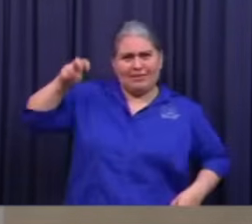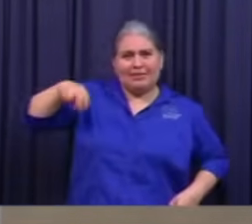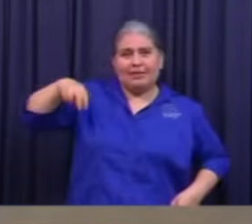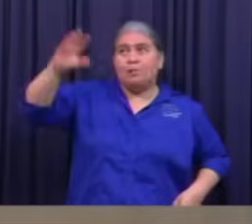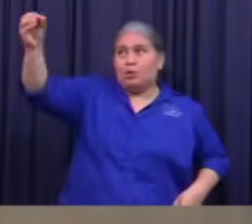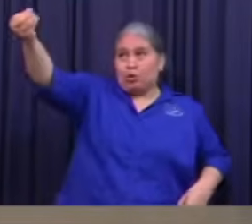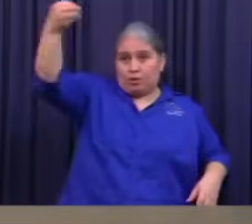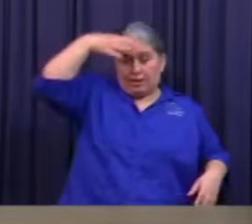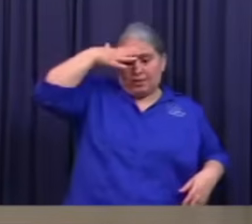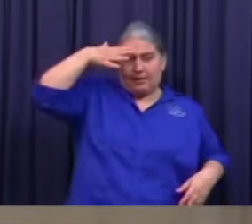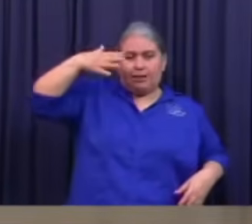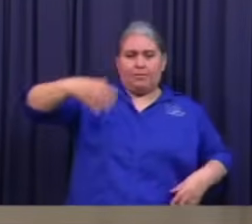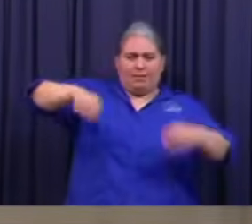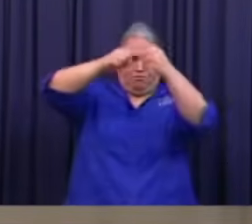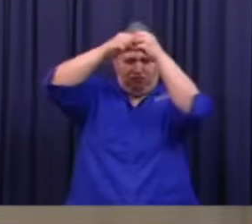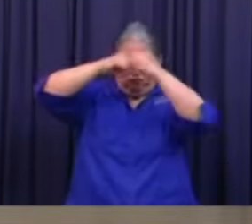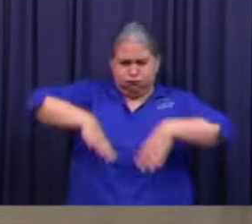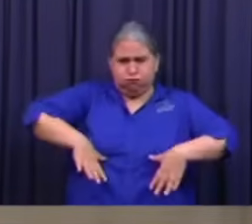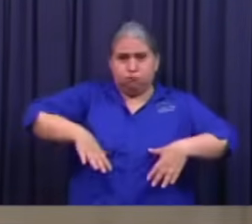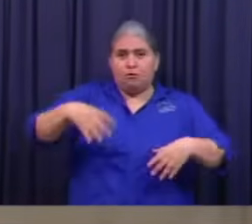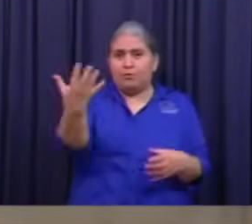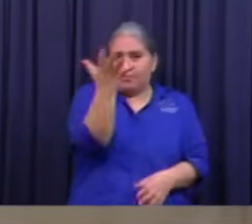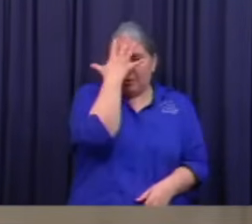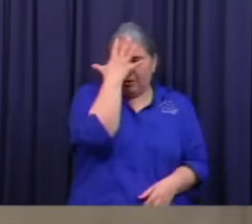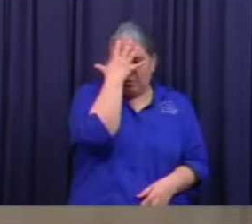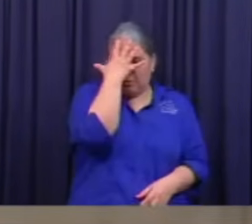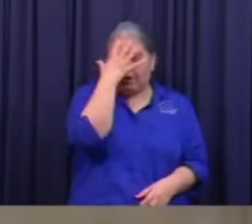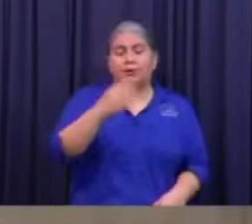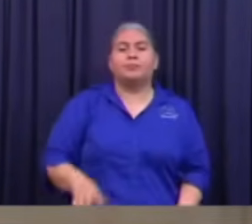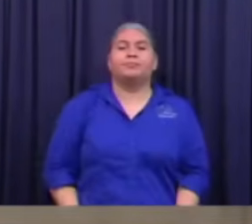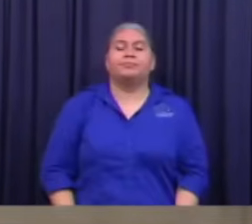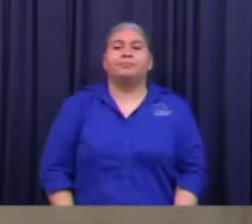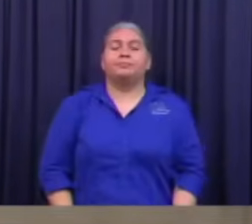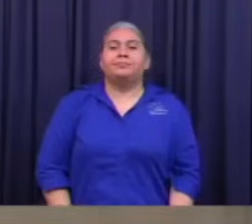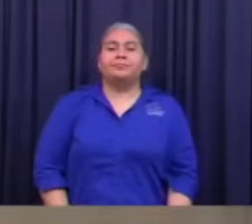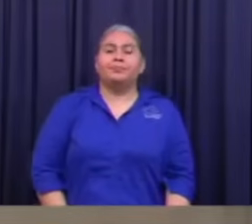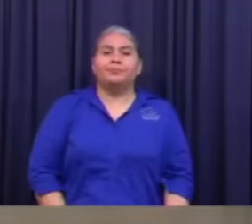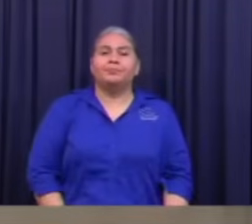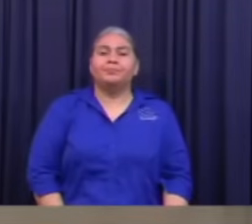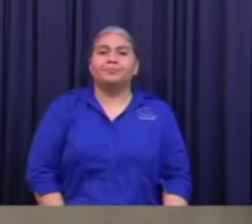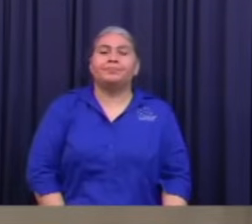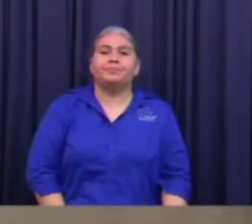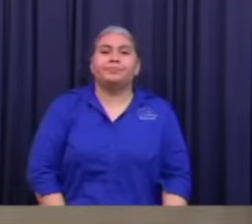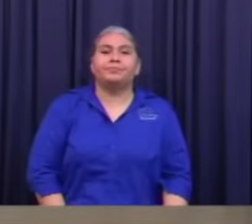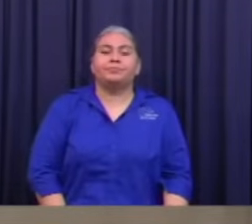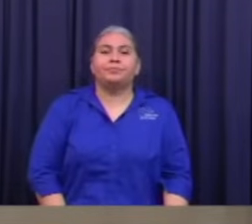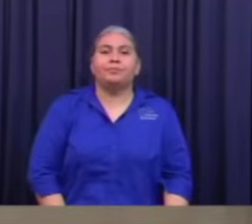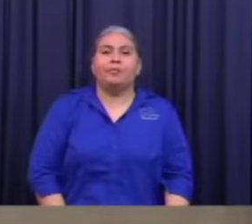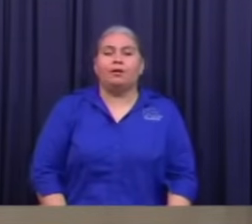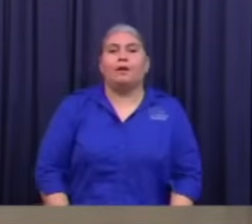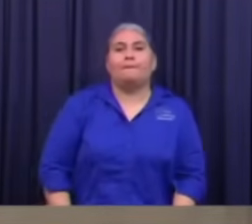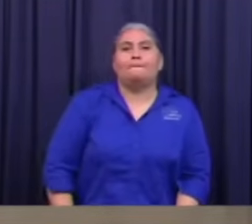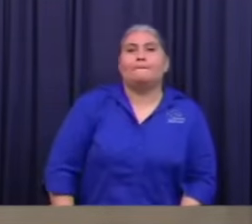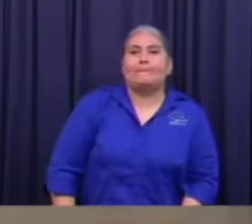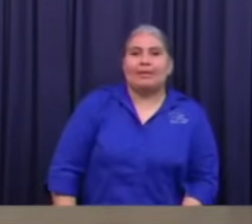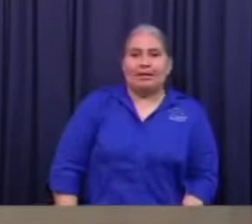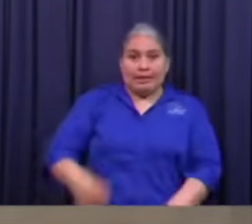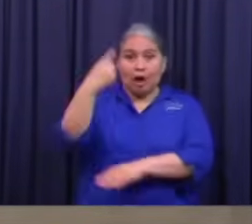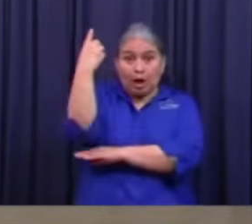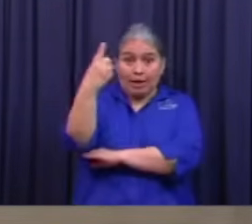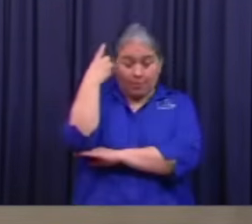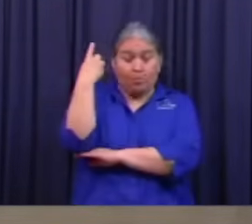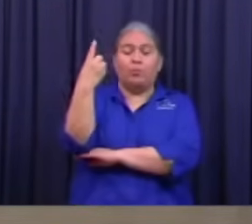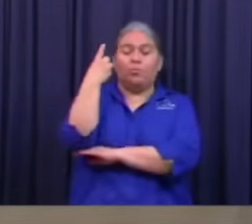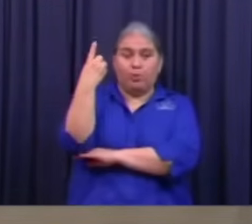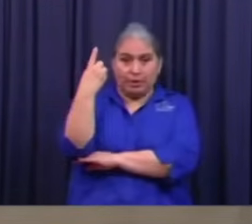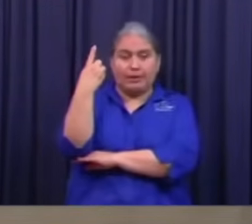la gracia de Dios entonces Aquí vemos que estoy recogiendo espigas Pues de esto pero perdon porque que espigas más ricas por lo menos para mí